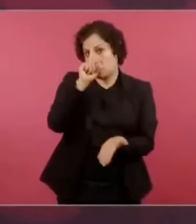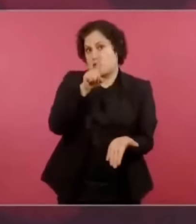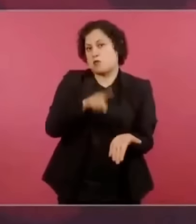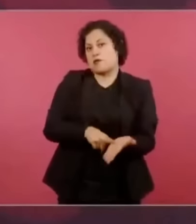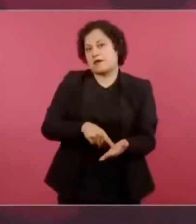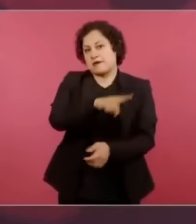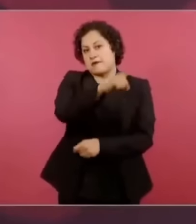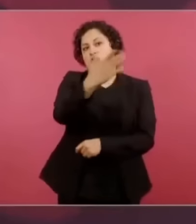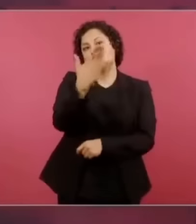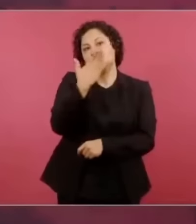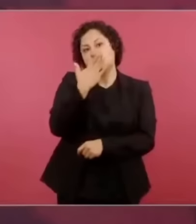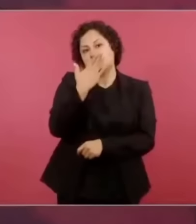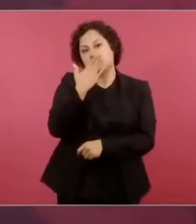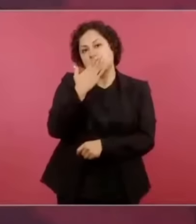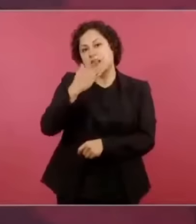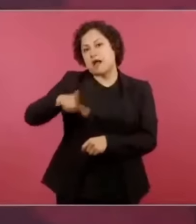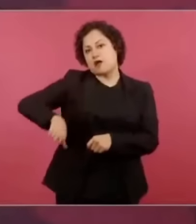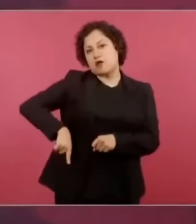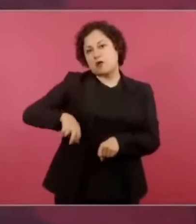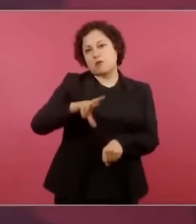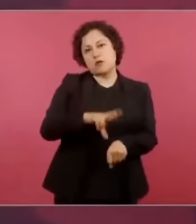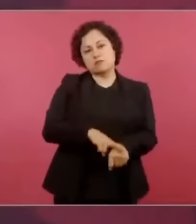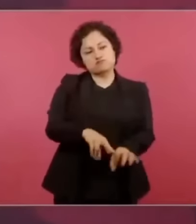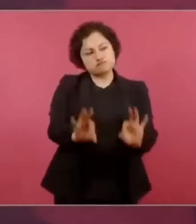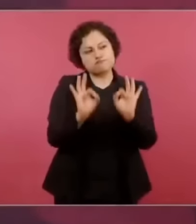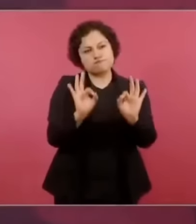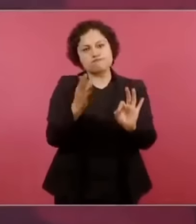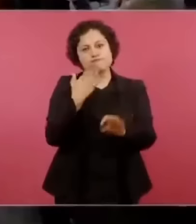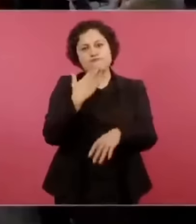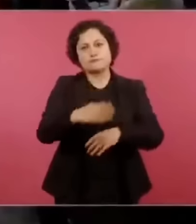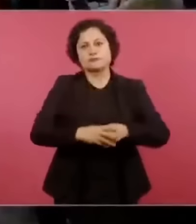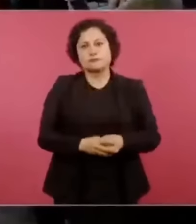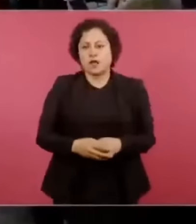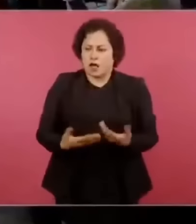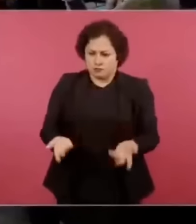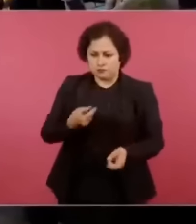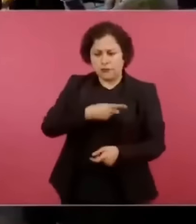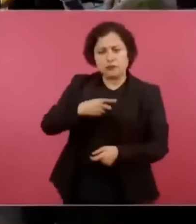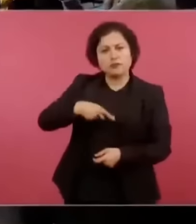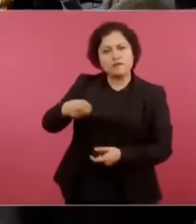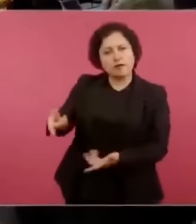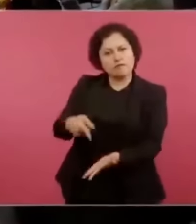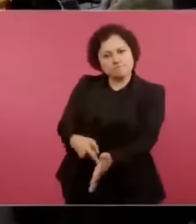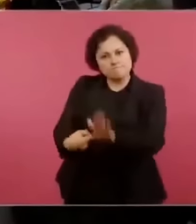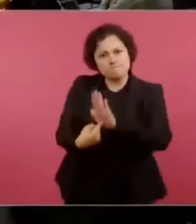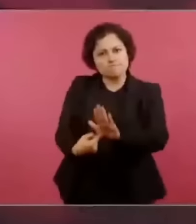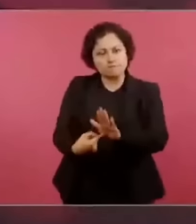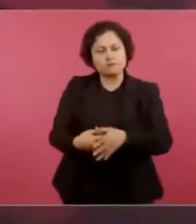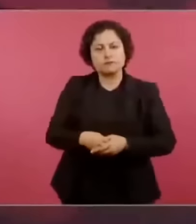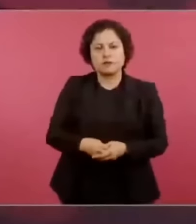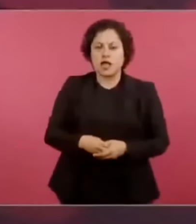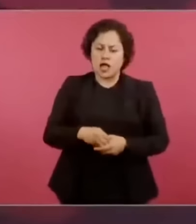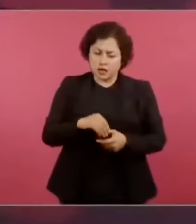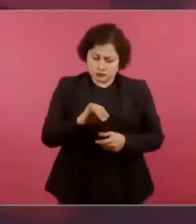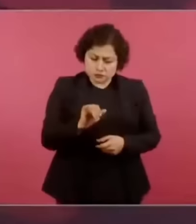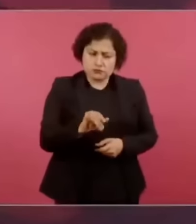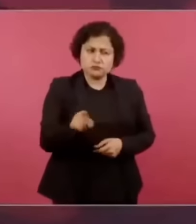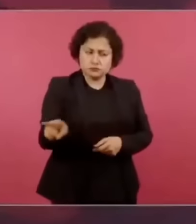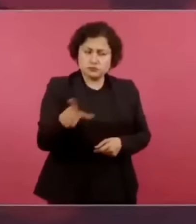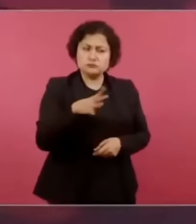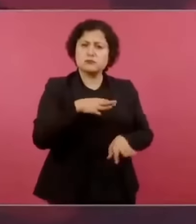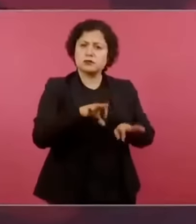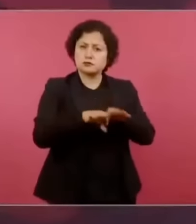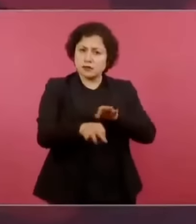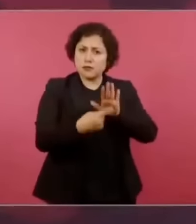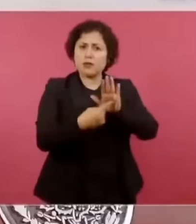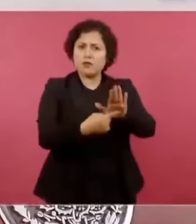muy buen gobernante, muy buen gobernador. Lo debe de demostrar. Sí, lo está demostrando, pero aquí vamos a seguir